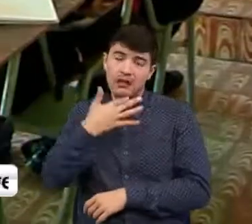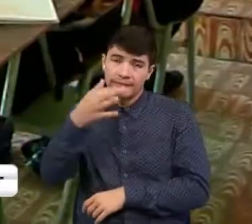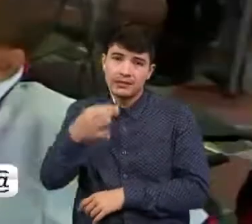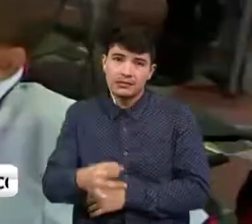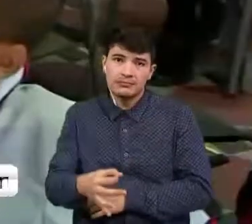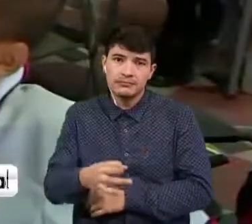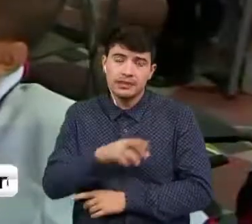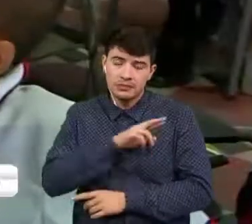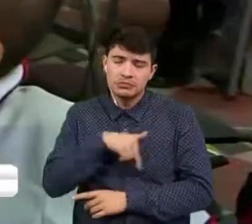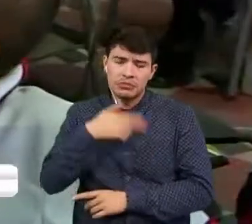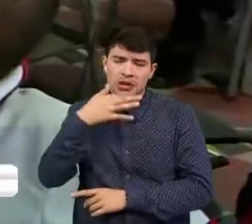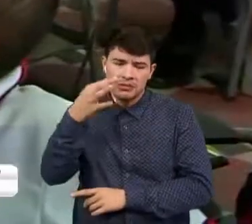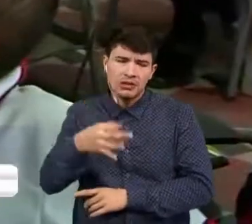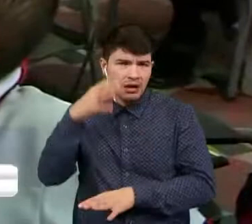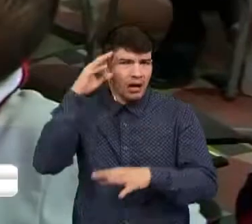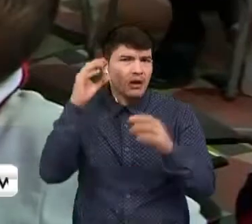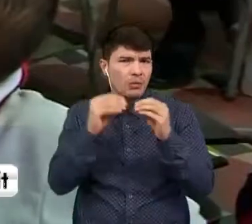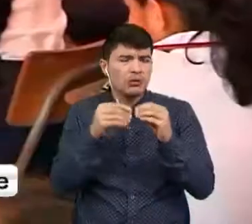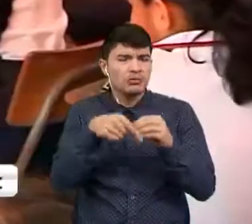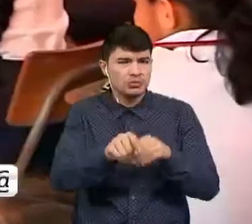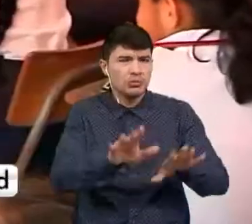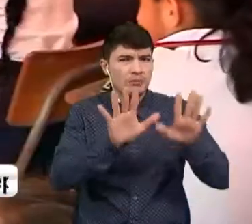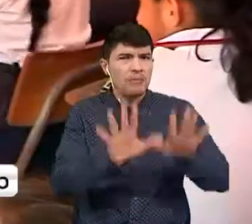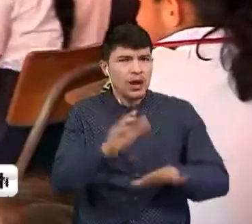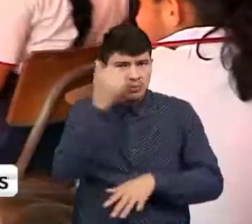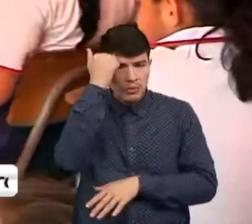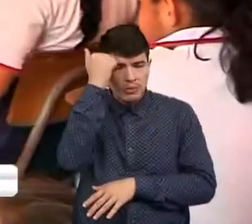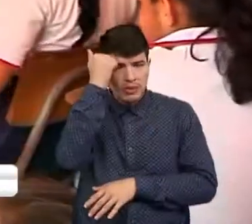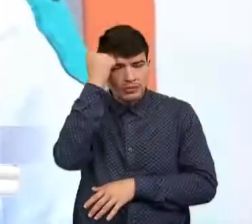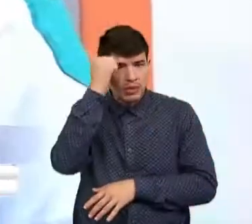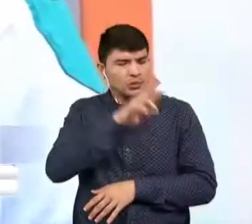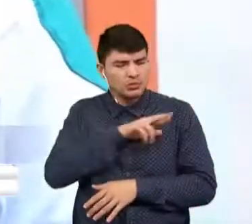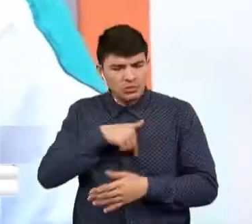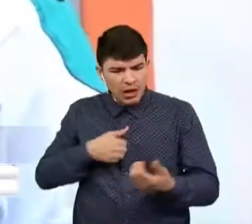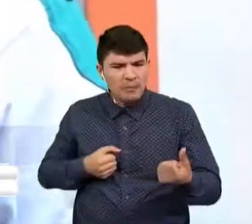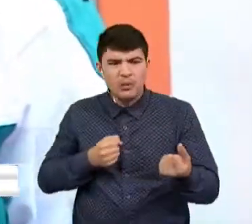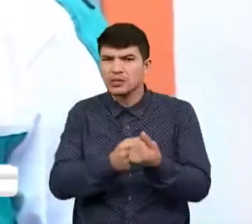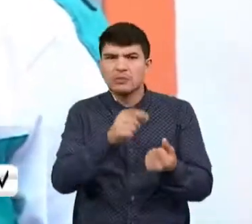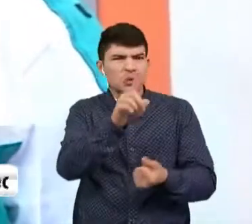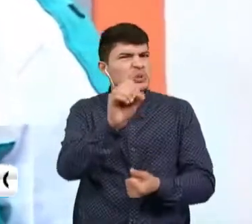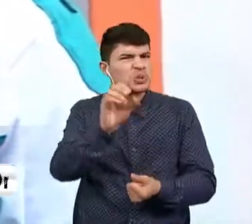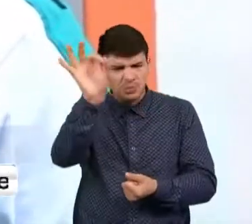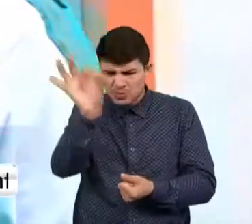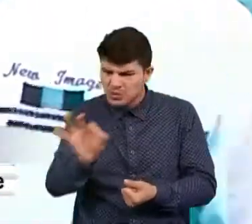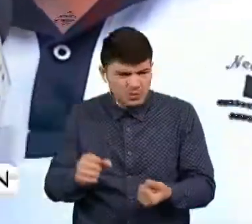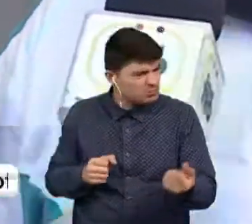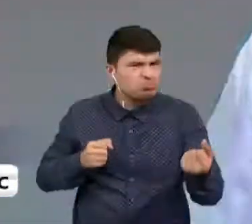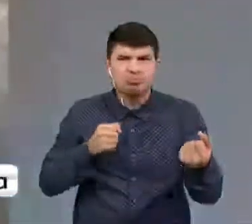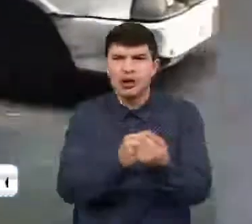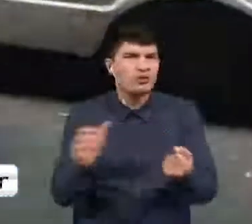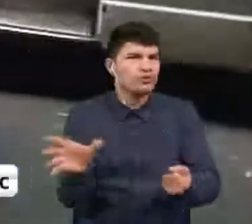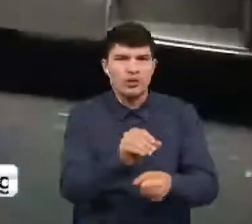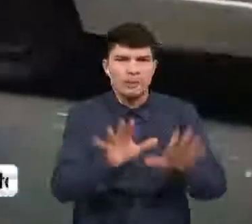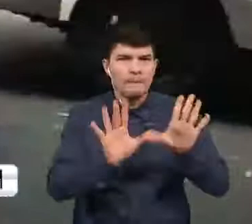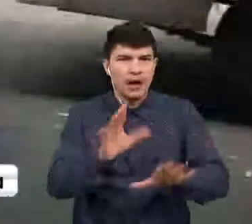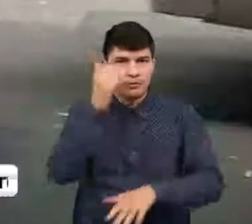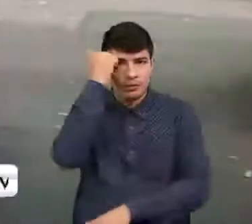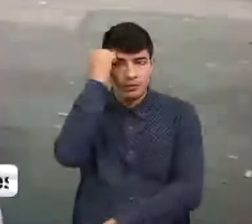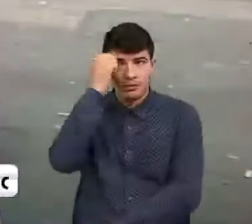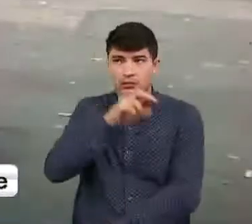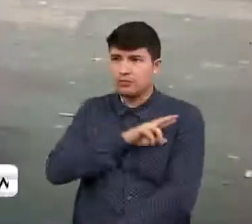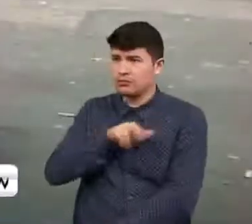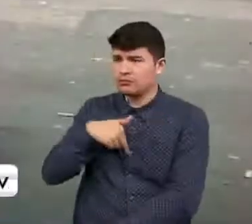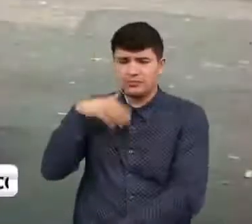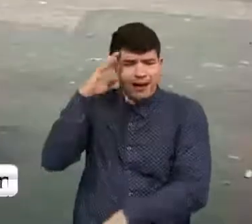el acuerdo con este paro que el que tiene los docentes y apoyamos en un 100 por ciento el paro de los docentes que nosotros estamos en